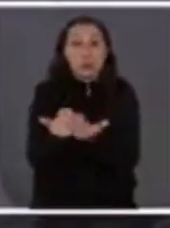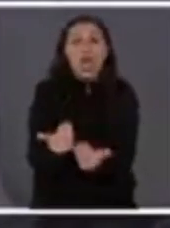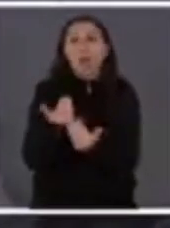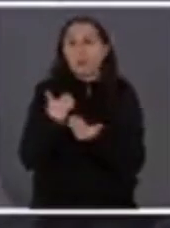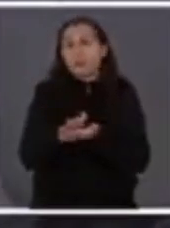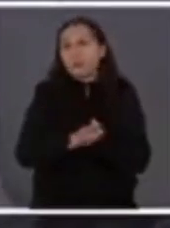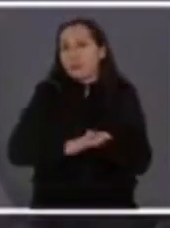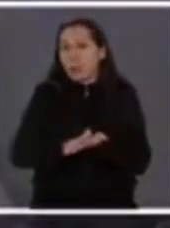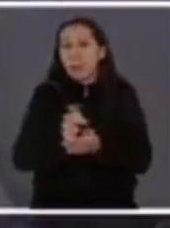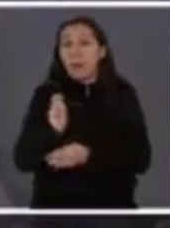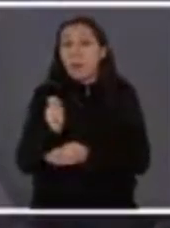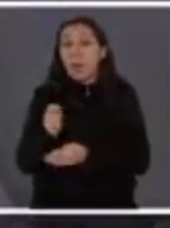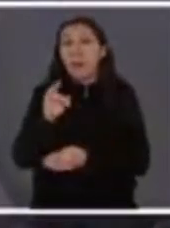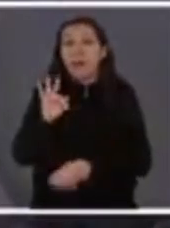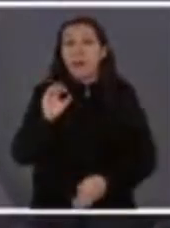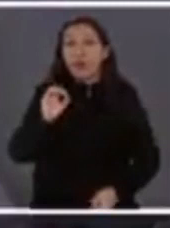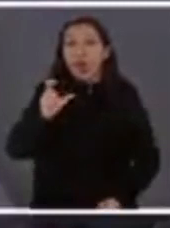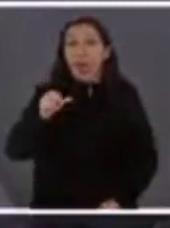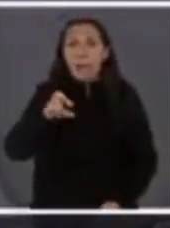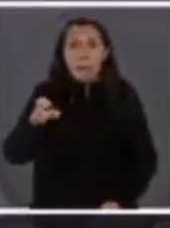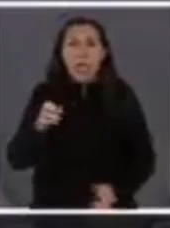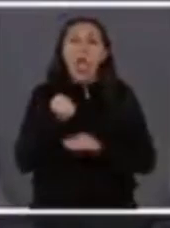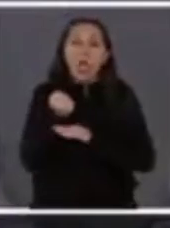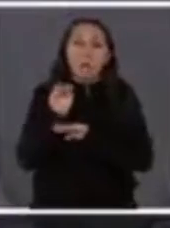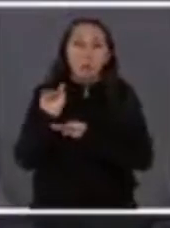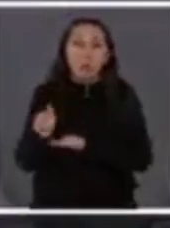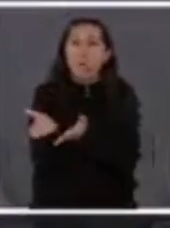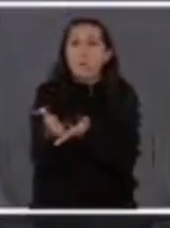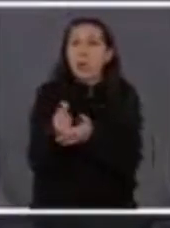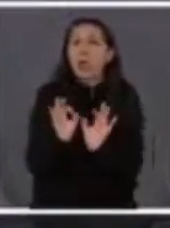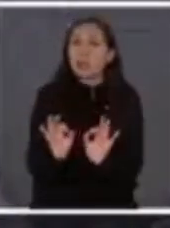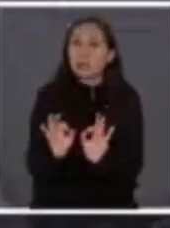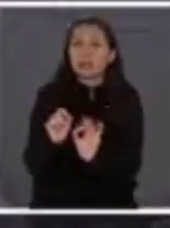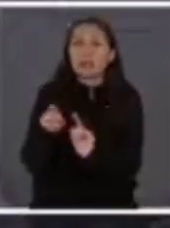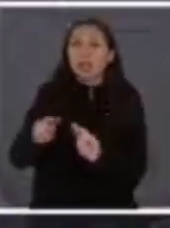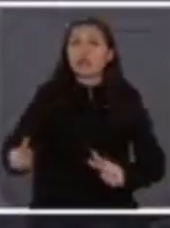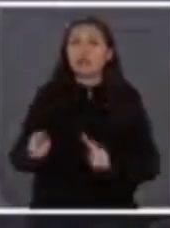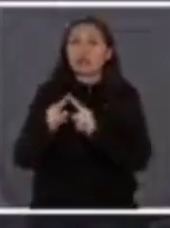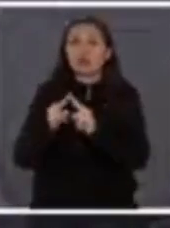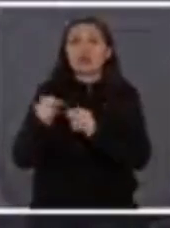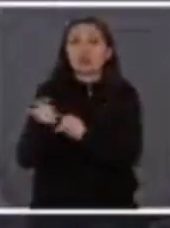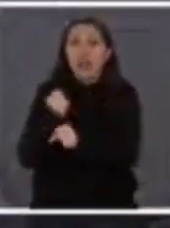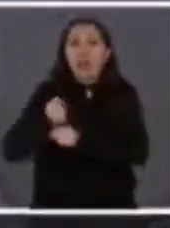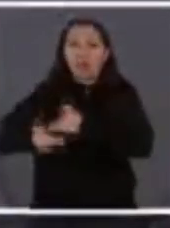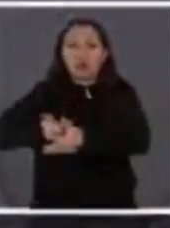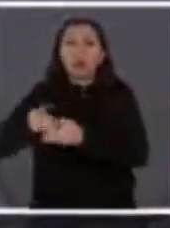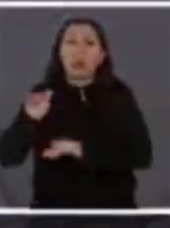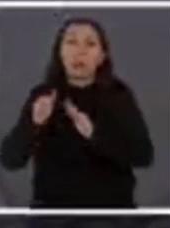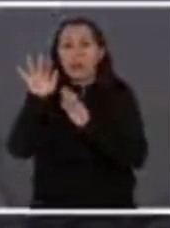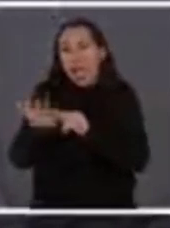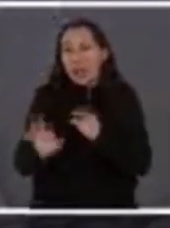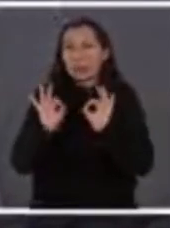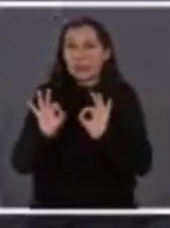por ejemplo, en el pago de FOGAPE, eso se realicen esos apoyos y tengamos un plan específico de reconstrucción productiva según las